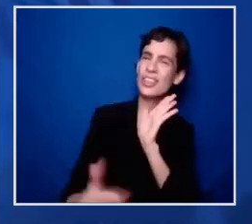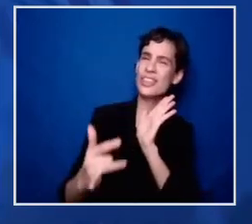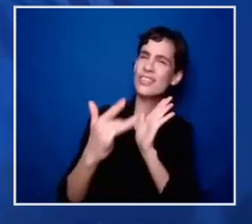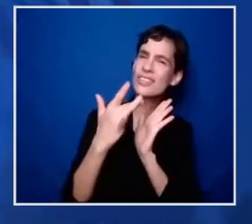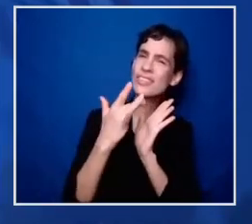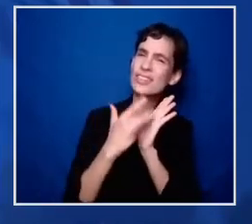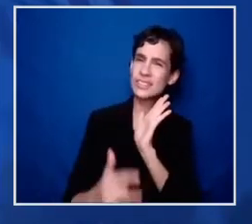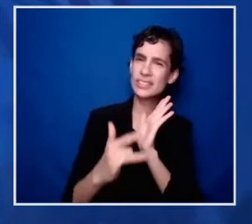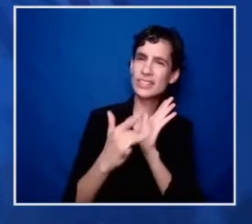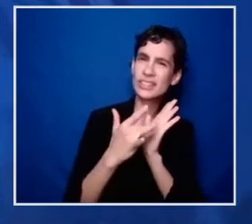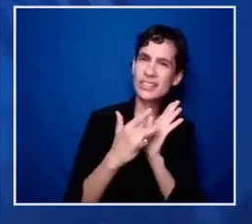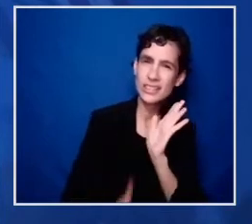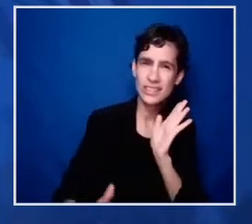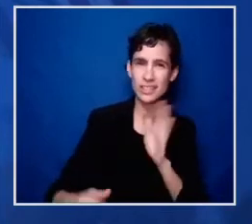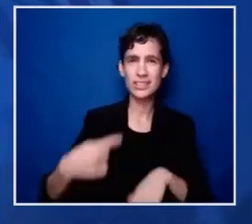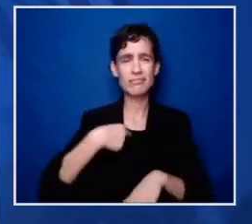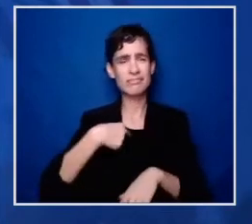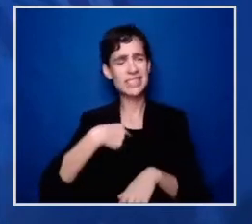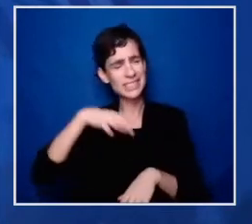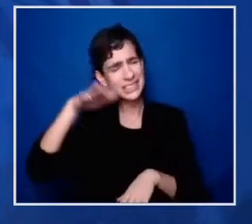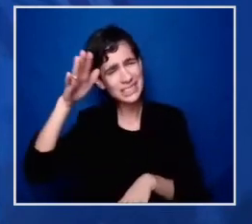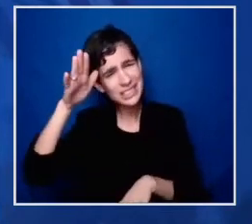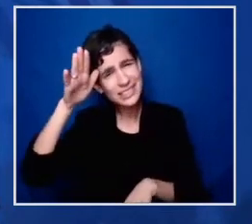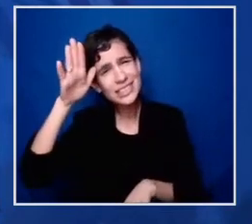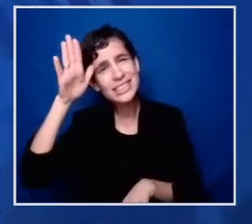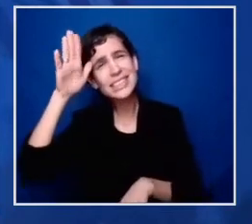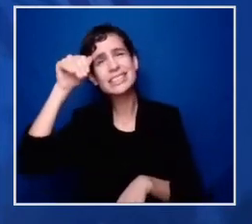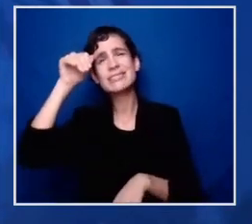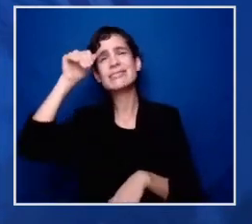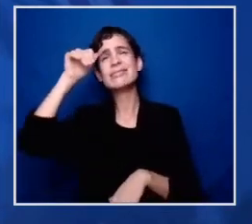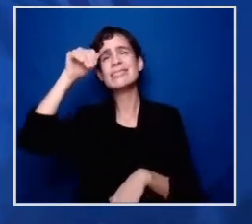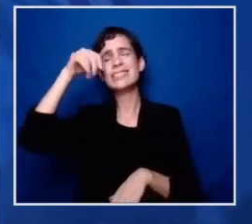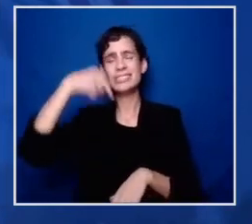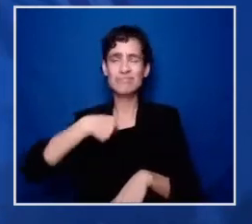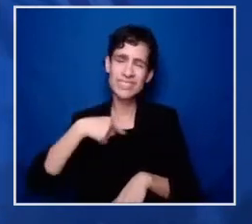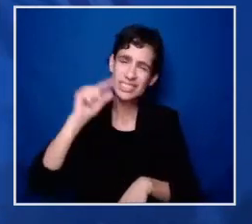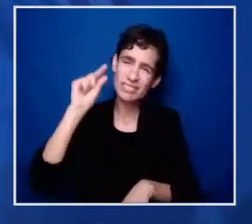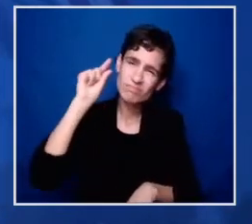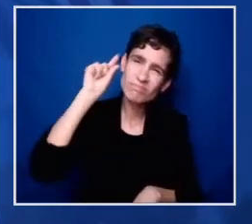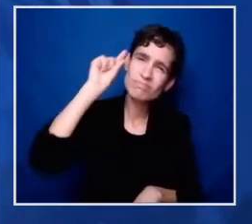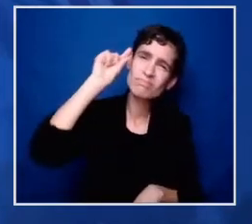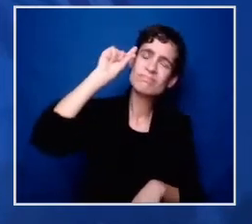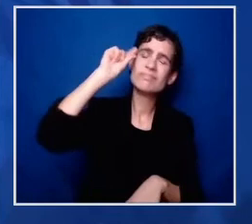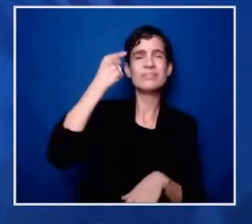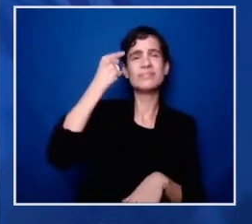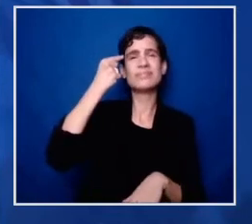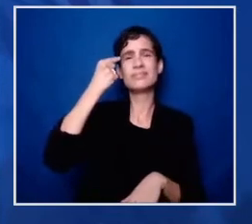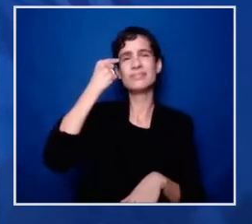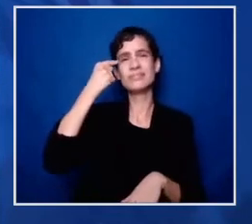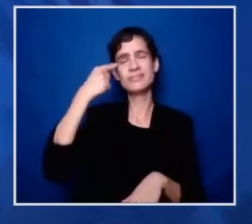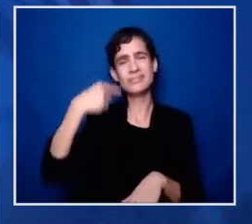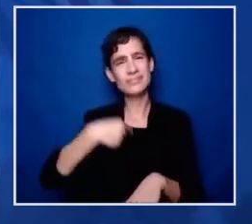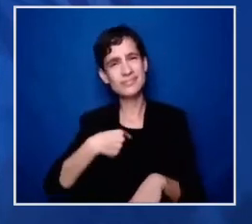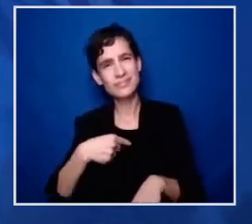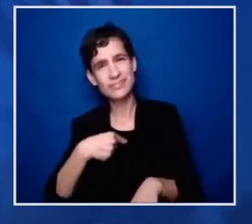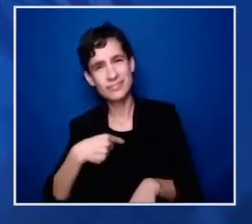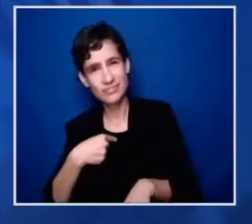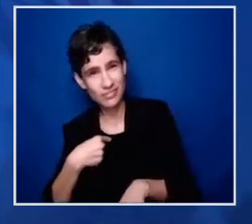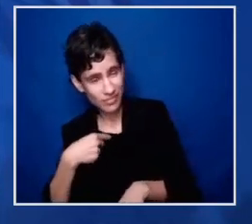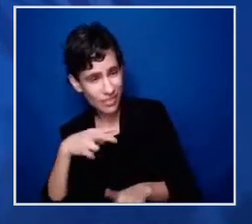terco y quería completarlo con el mío, aún sabiendo